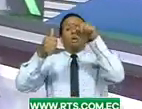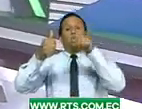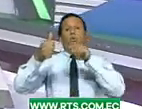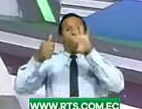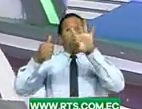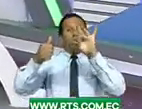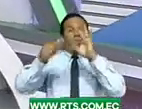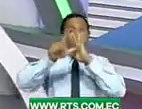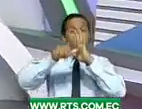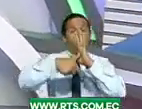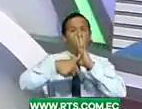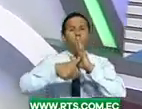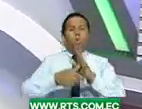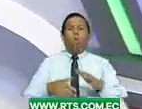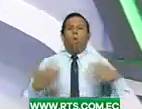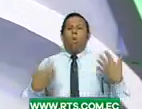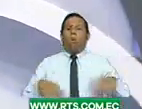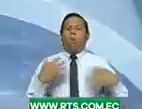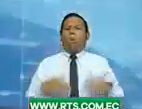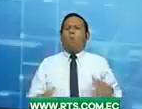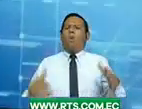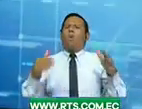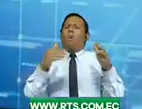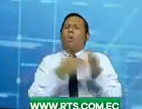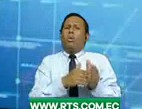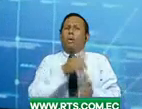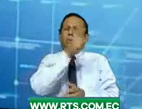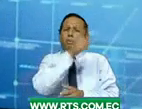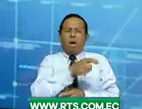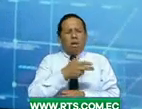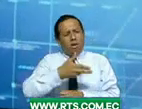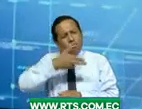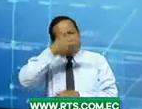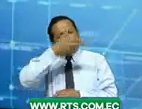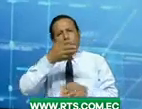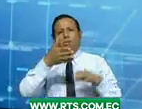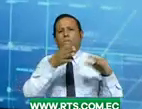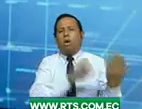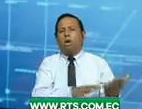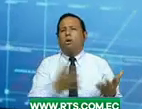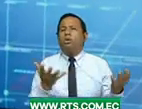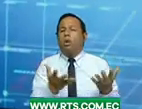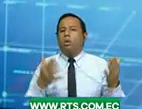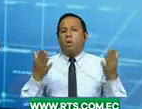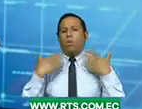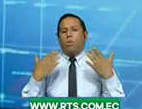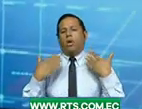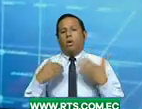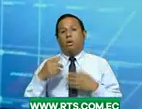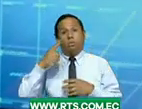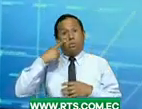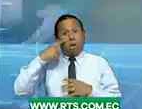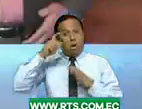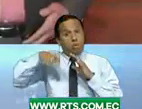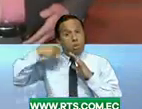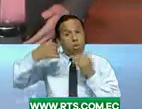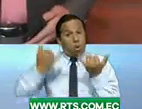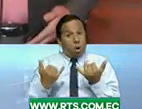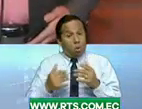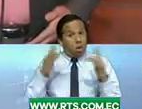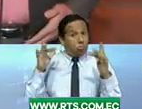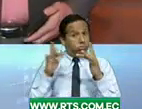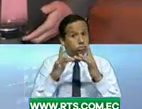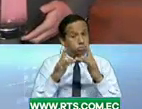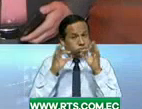7:48, amigos. Se registra un nuevo caso de sicariato en Guayaquil. Tenemos las imágenes en vivo con Julio César